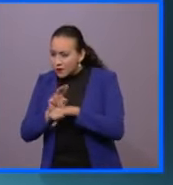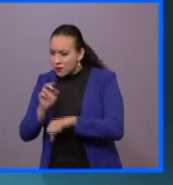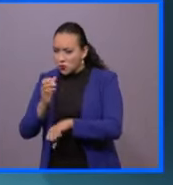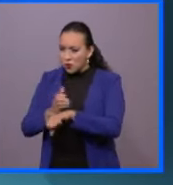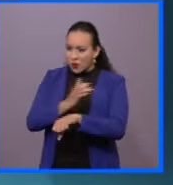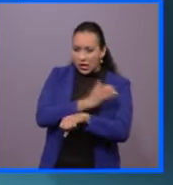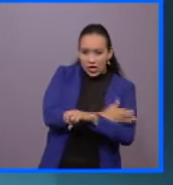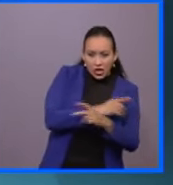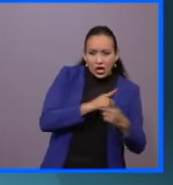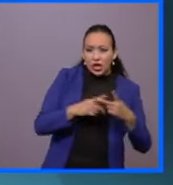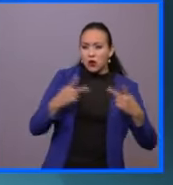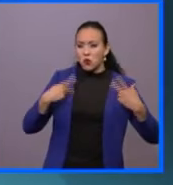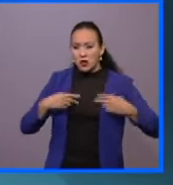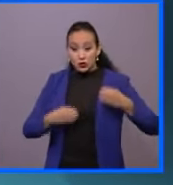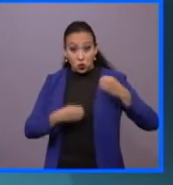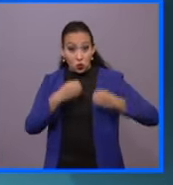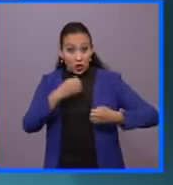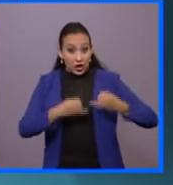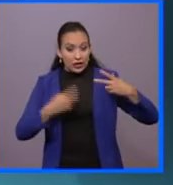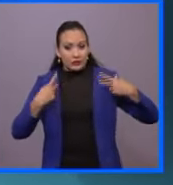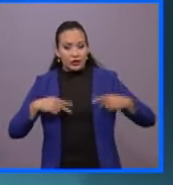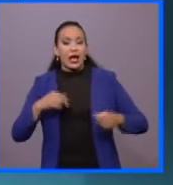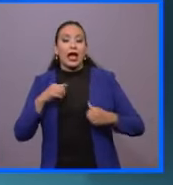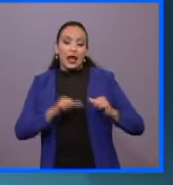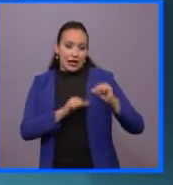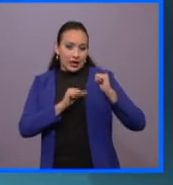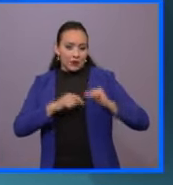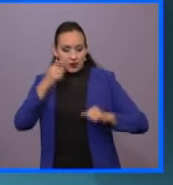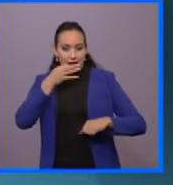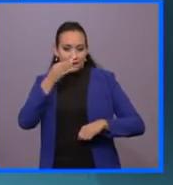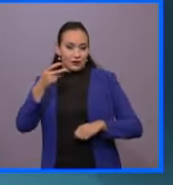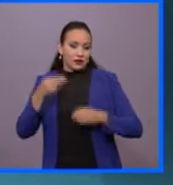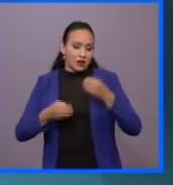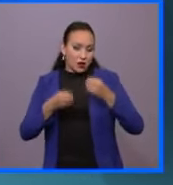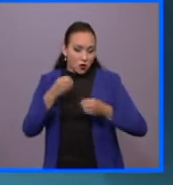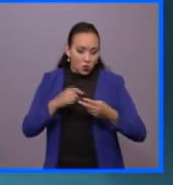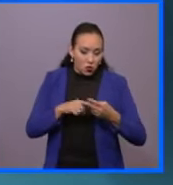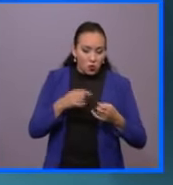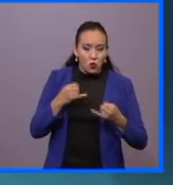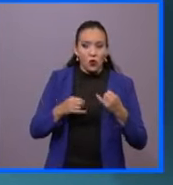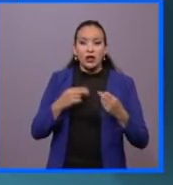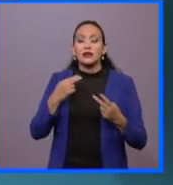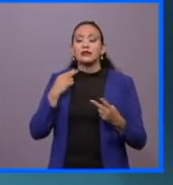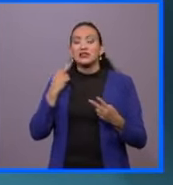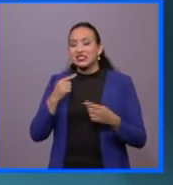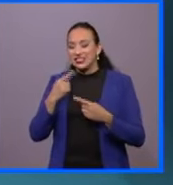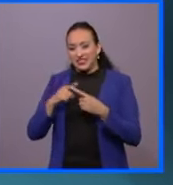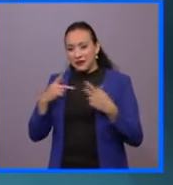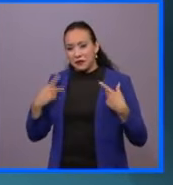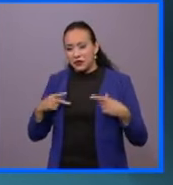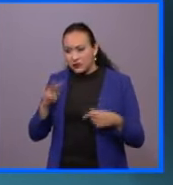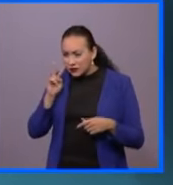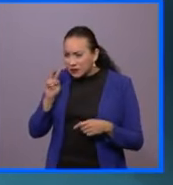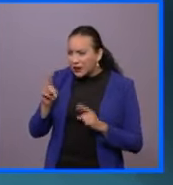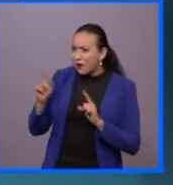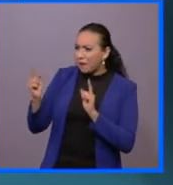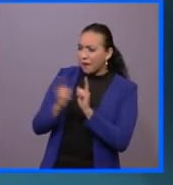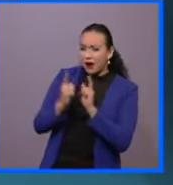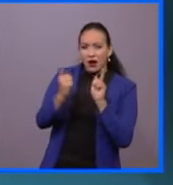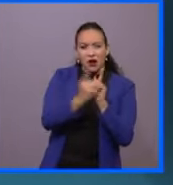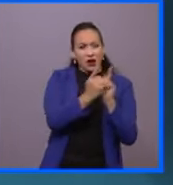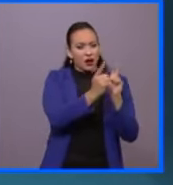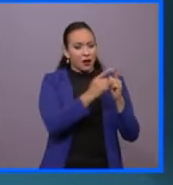oficiales, judiciales, actuarios, secretarios, las personas conductoras,